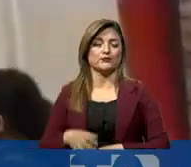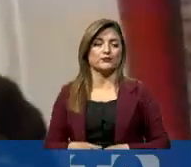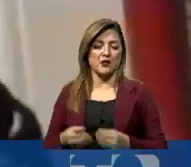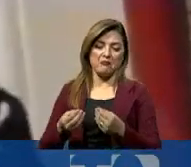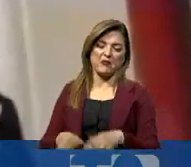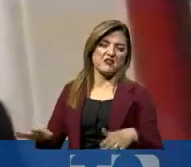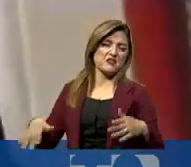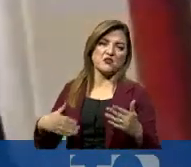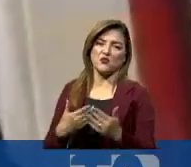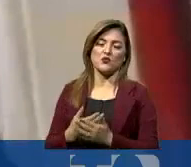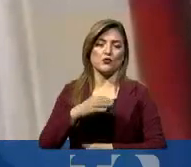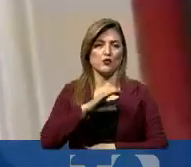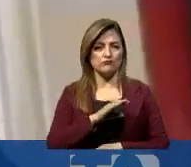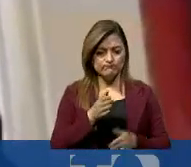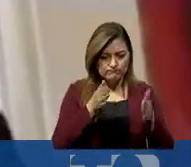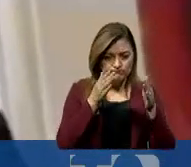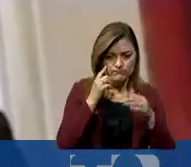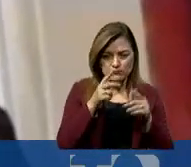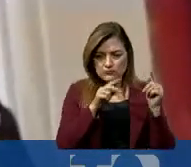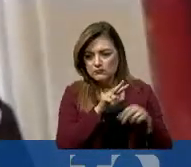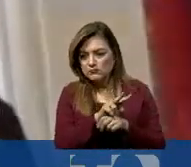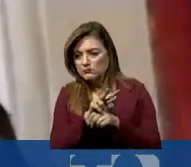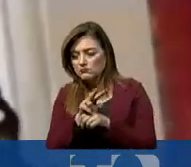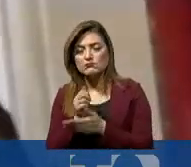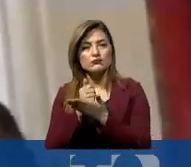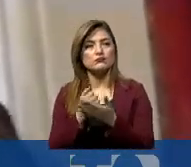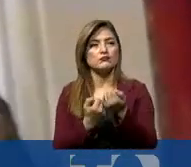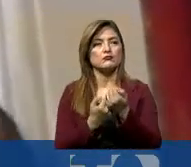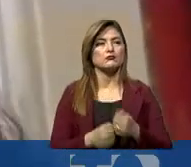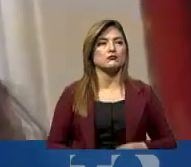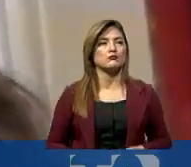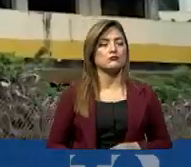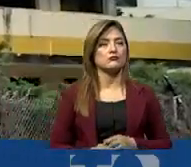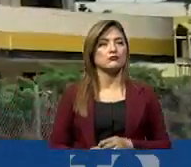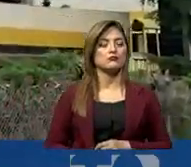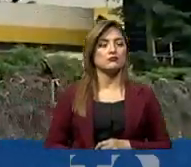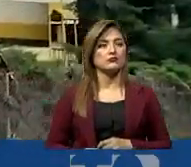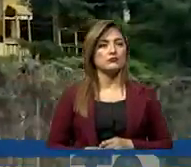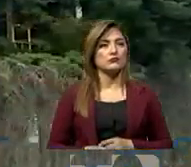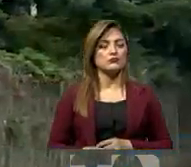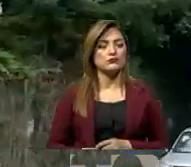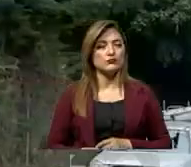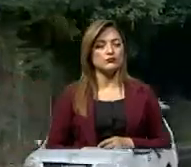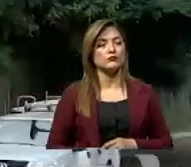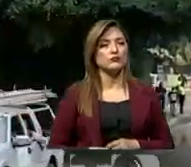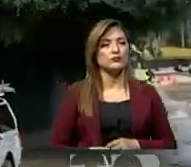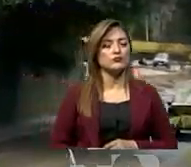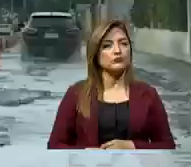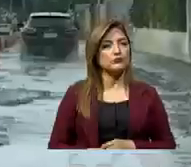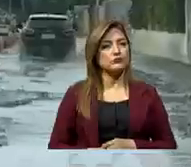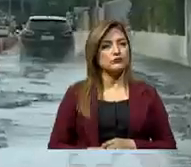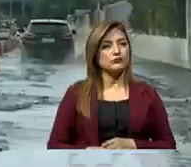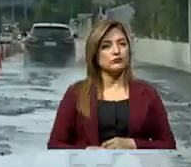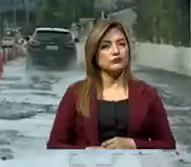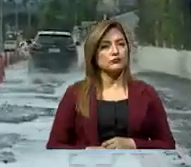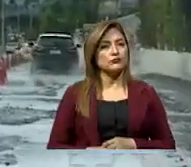es el municipio está está vigente y estamos ahí con el apoyo total a los ciudadanos que están necesitando ahora de nosotros aún